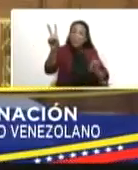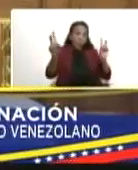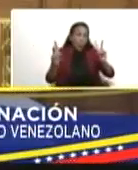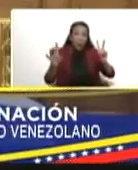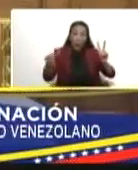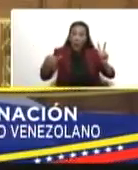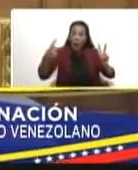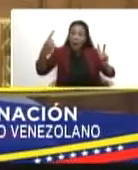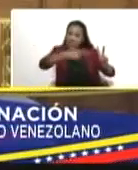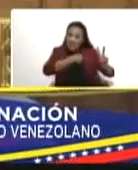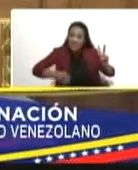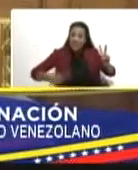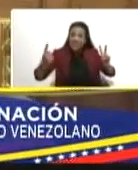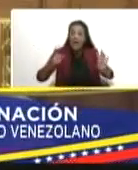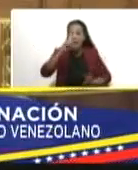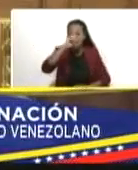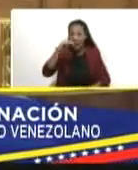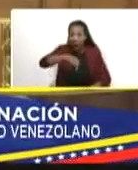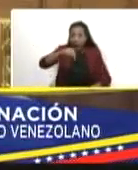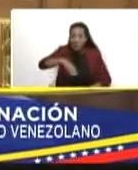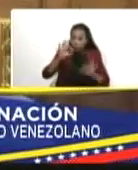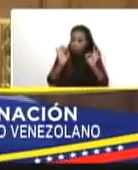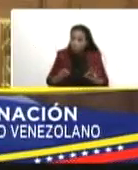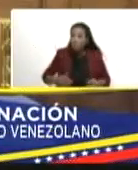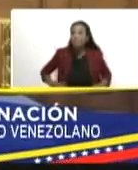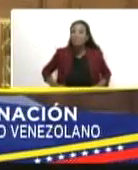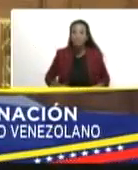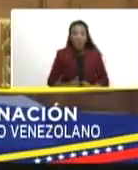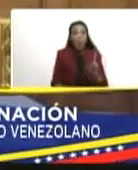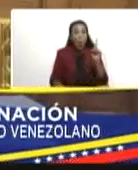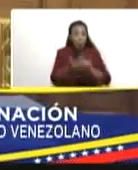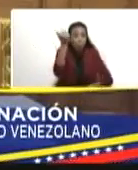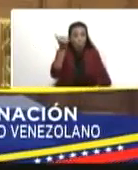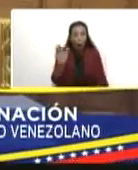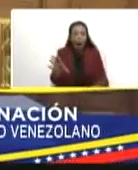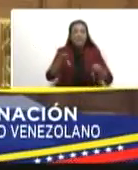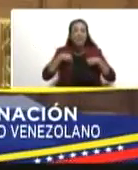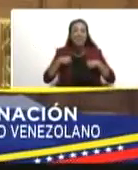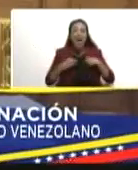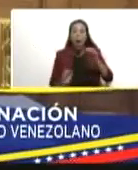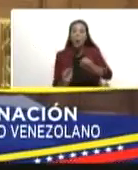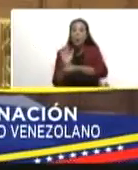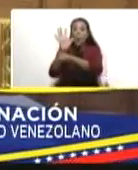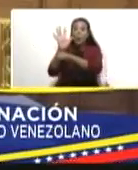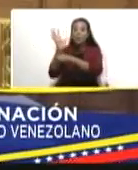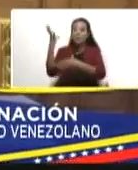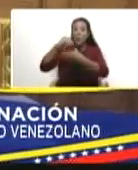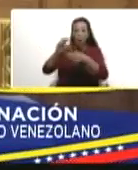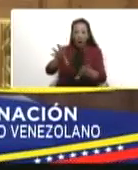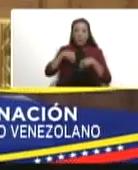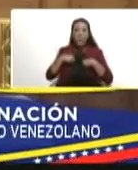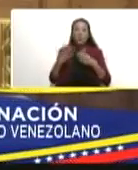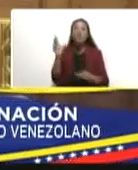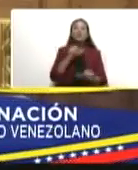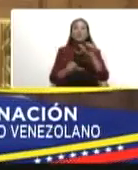Venezuela este año logró ser aceptada en el grupo de los brits como socio del grupo de los brits